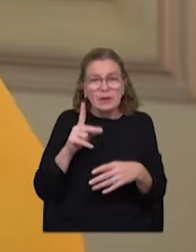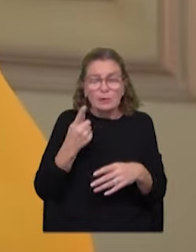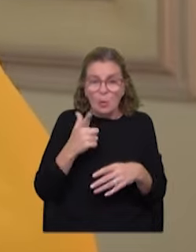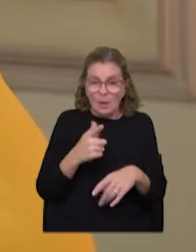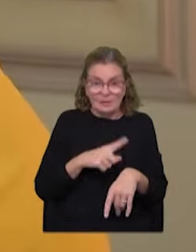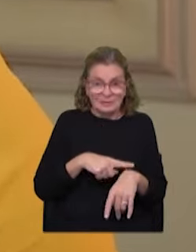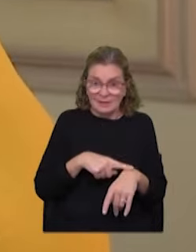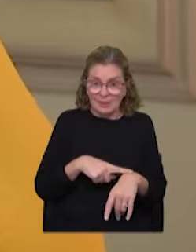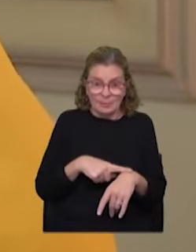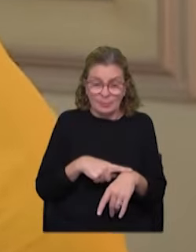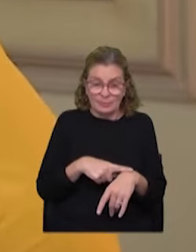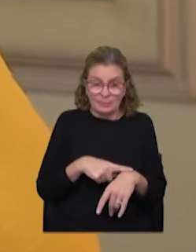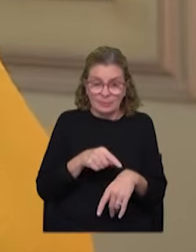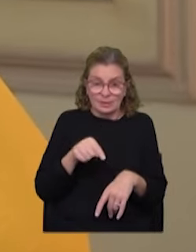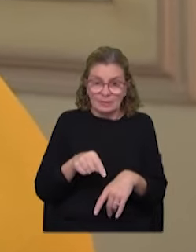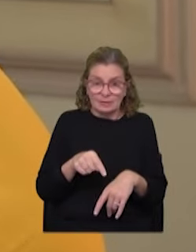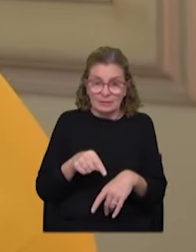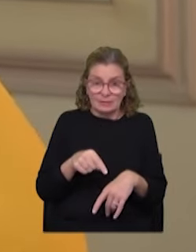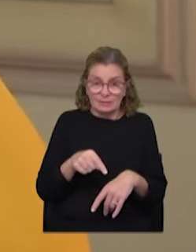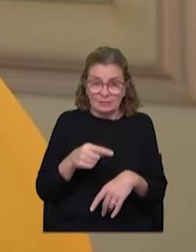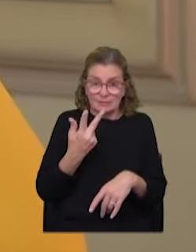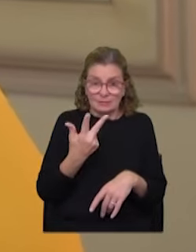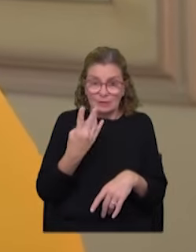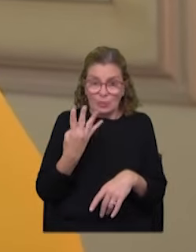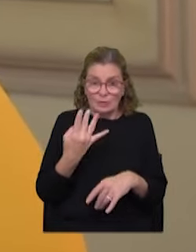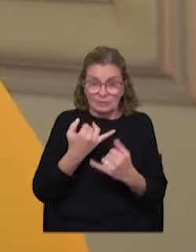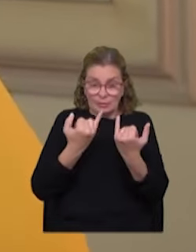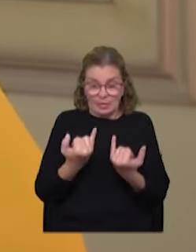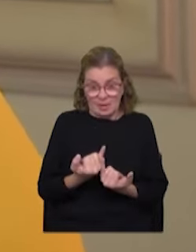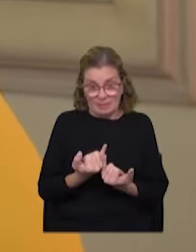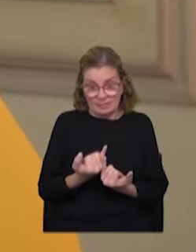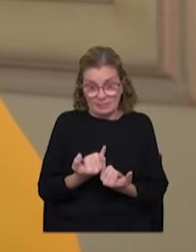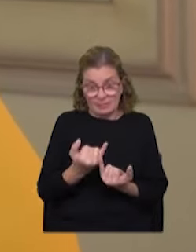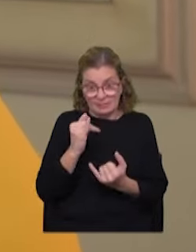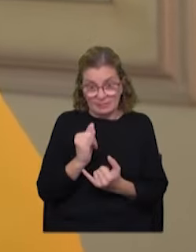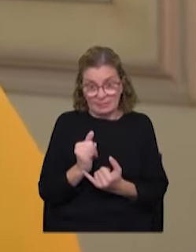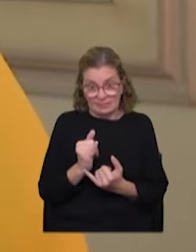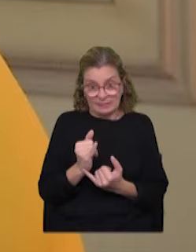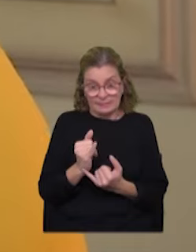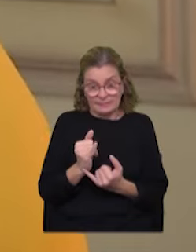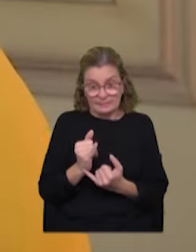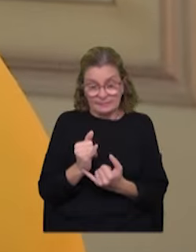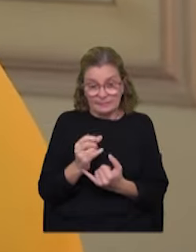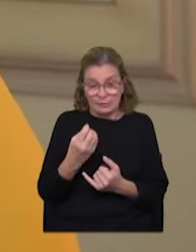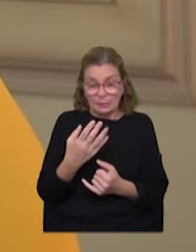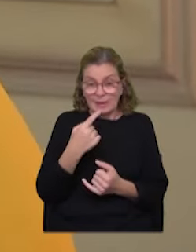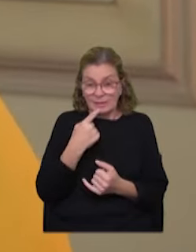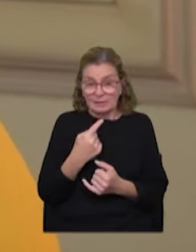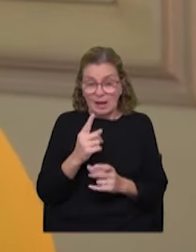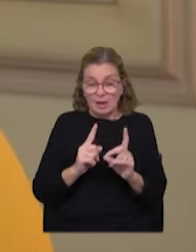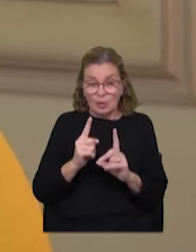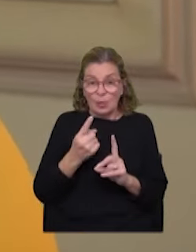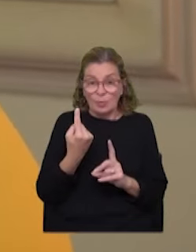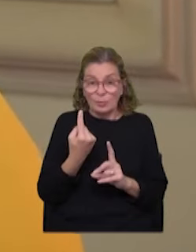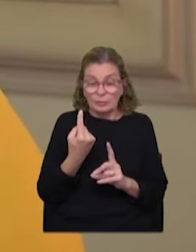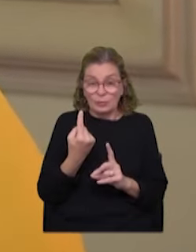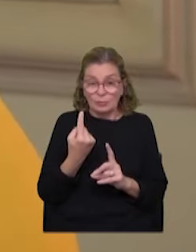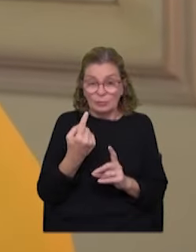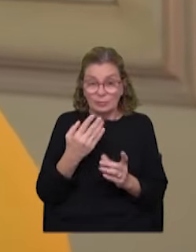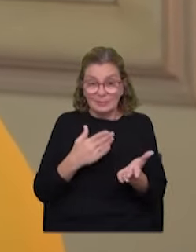tiempo para tanto porque esto se dio en estos 3 cu días Sí lo que voy a decir es una cosa Nosotros